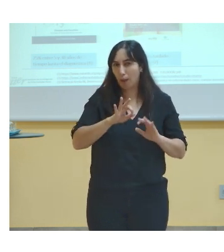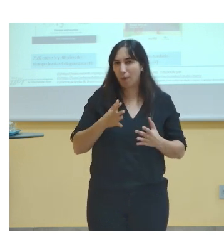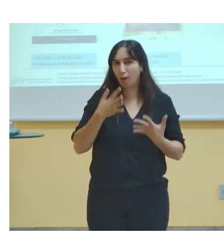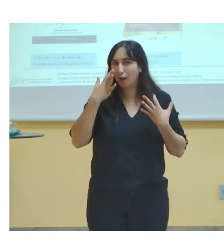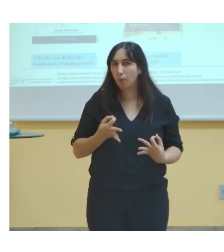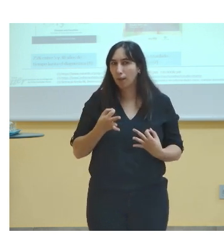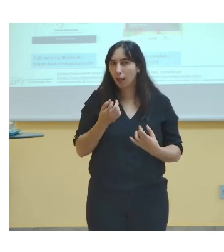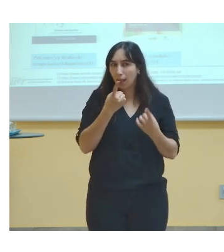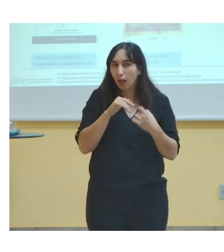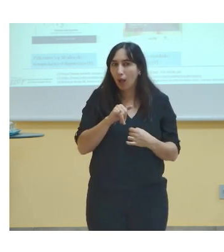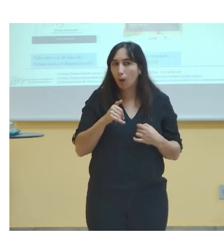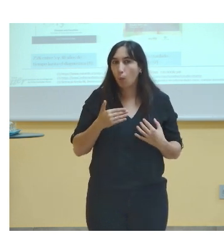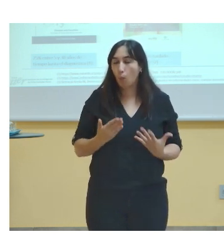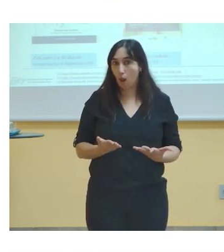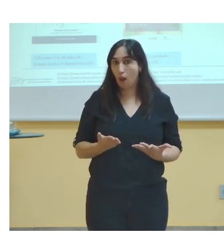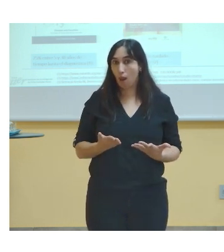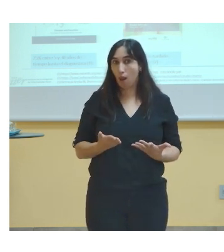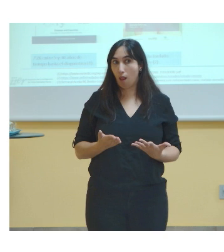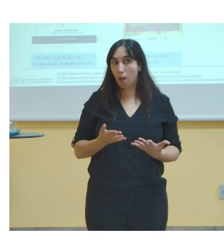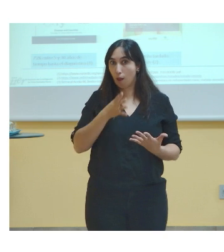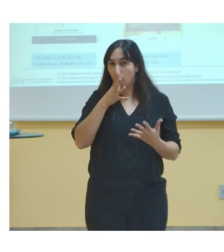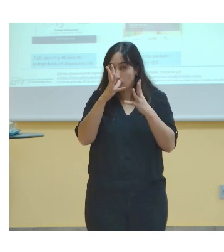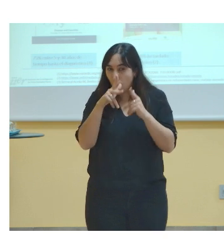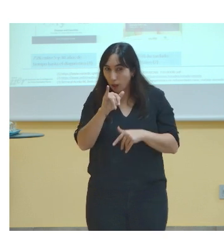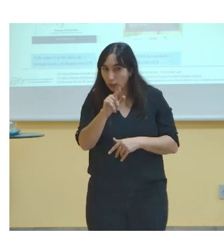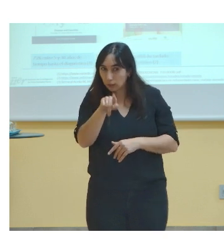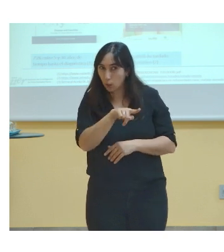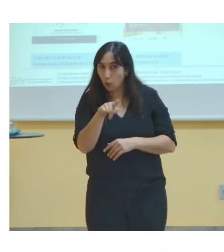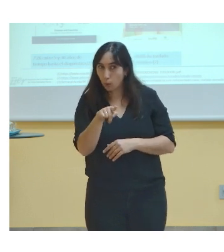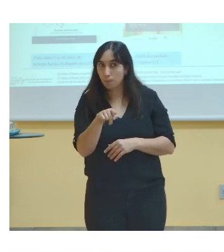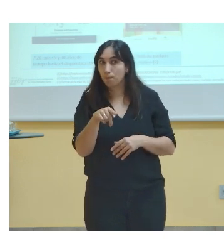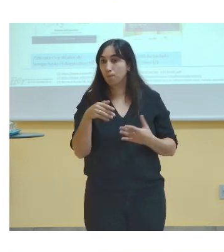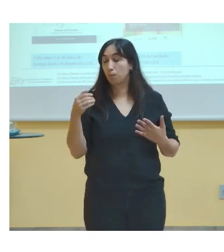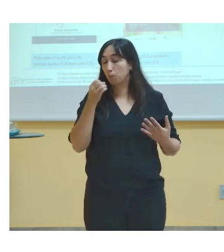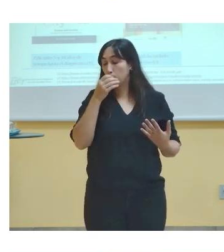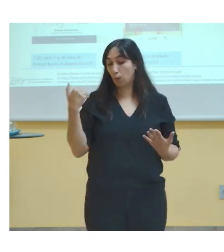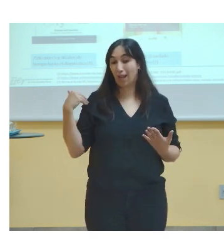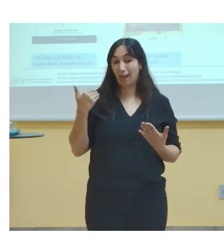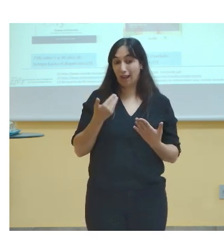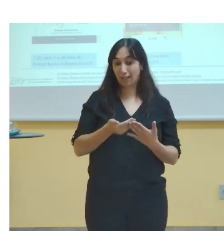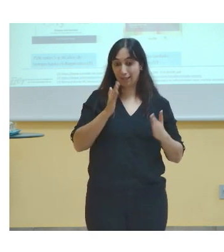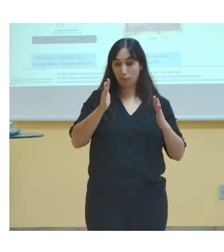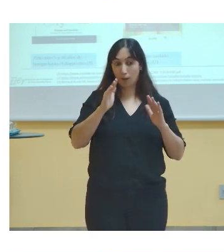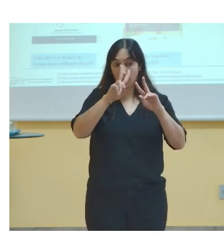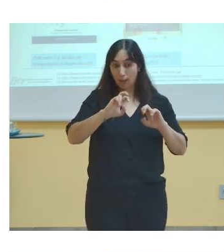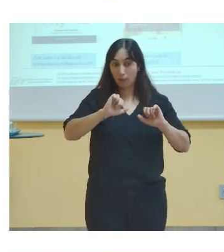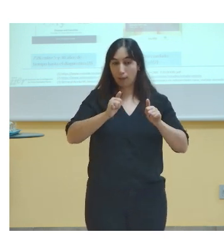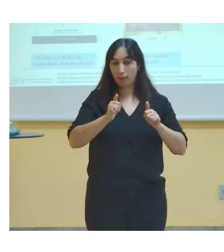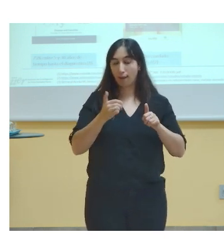datos reales tenemos de ese retraso diagnóstico? ¿Lo tenemos cuantificado? Pues ¿qué había hasta el momento en el que iniciamos esta